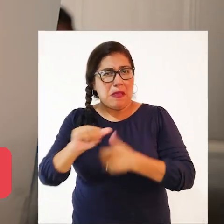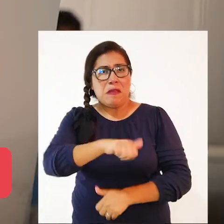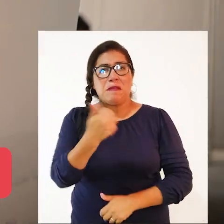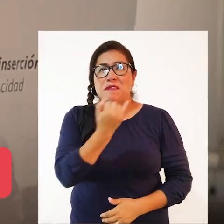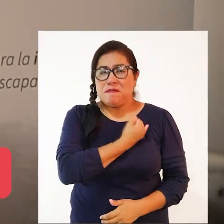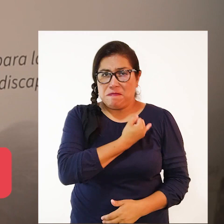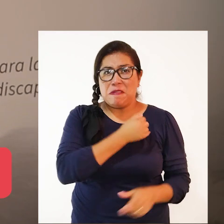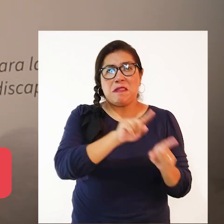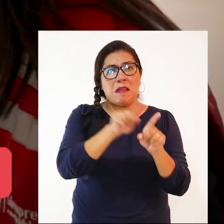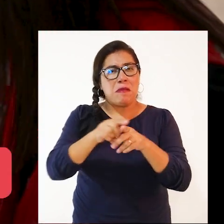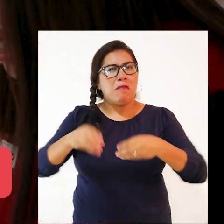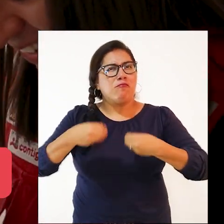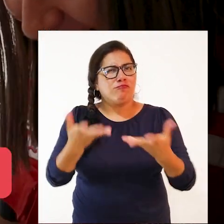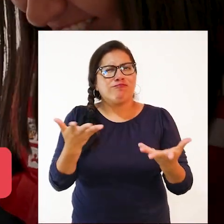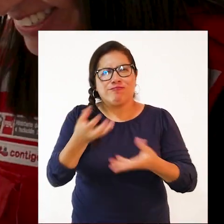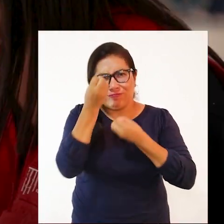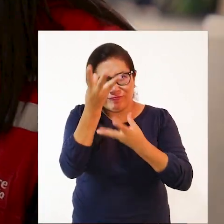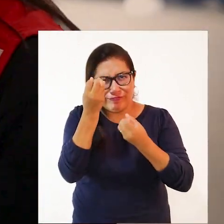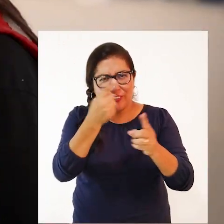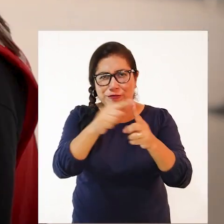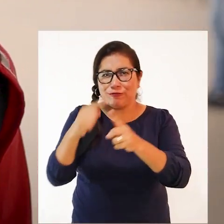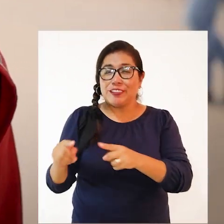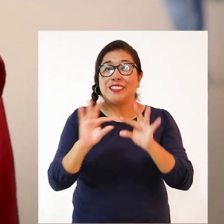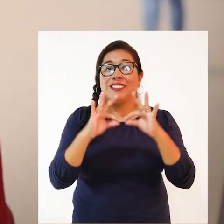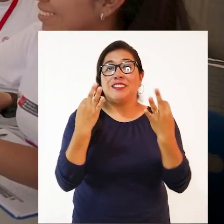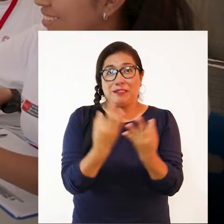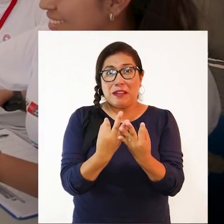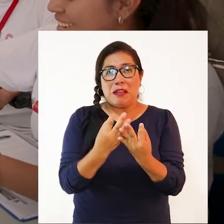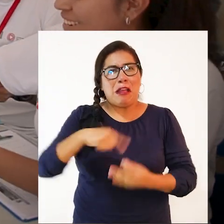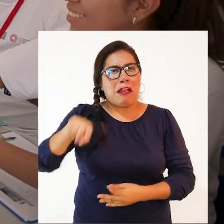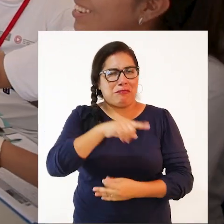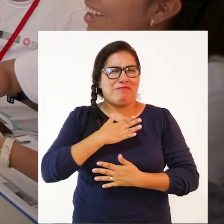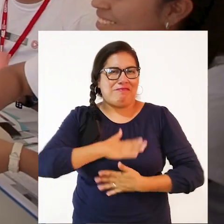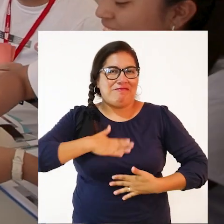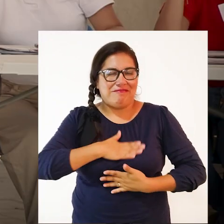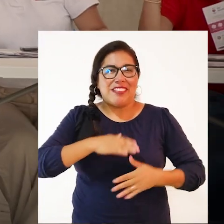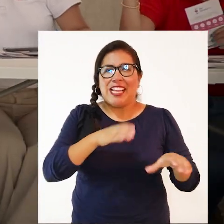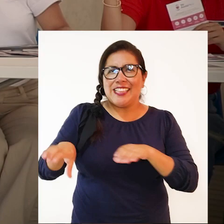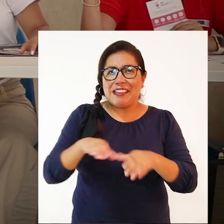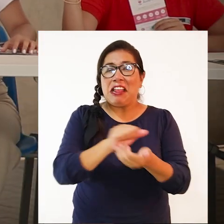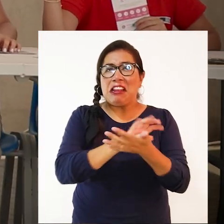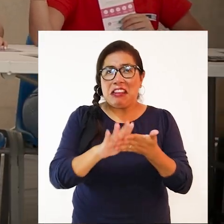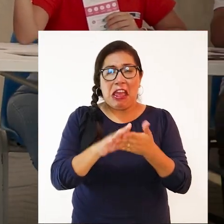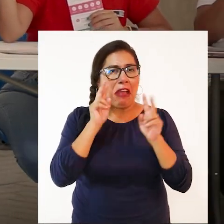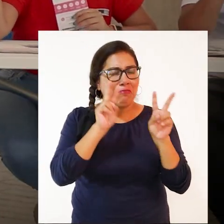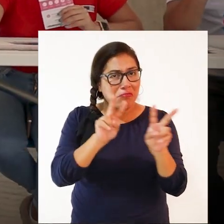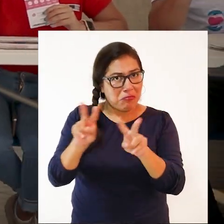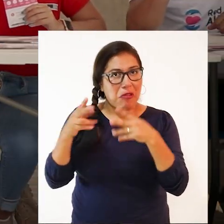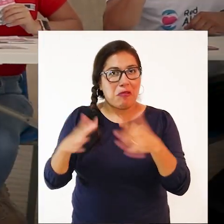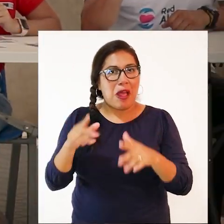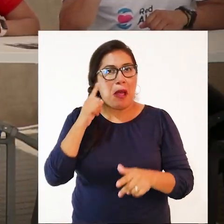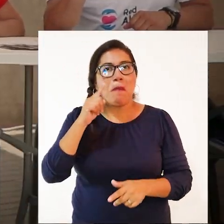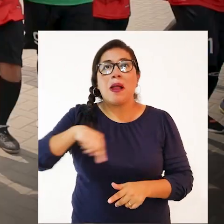y otras instituciones, quienes brindaron información a las diversas familias que disfrutaron de las actividades gratuitas y